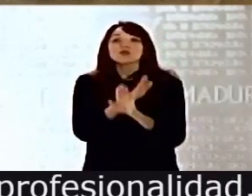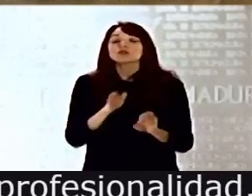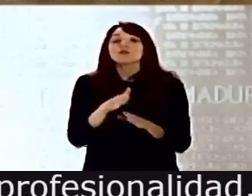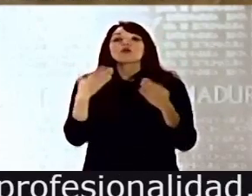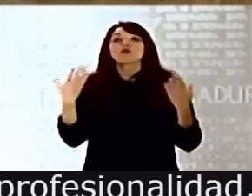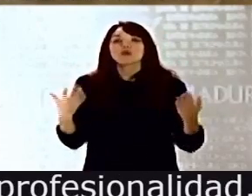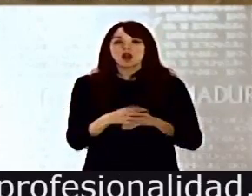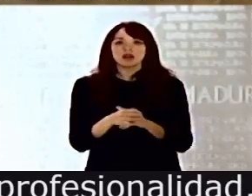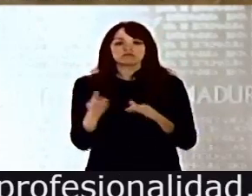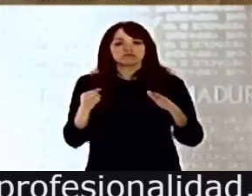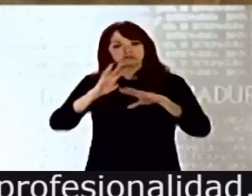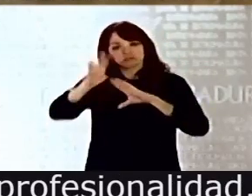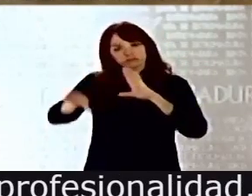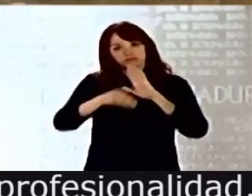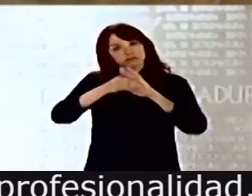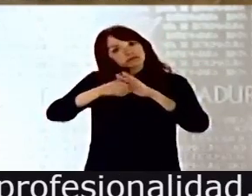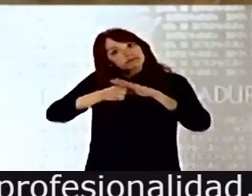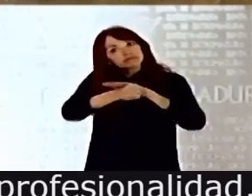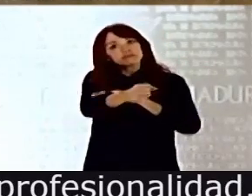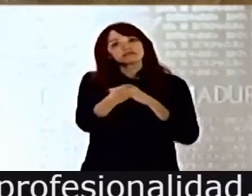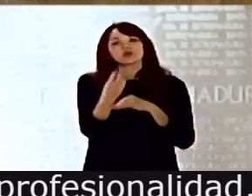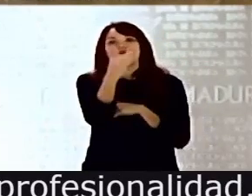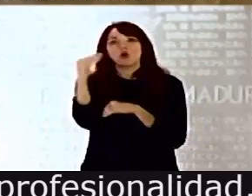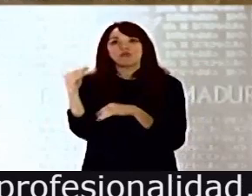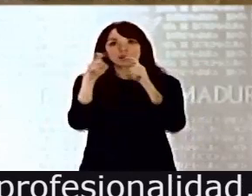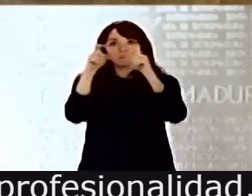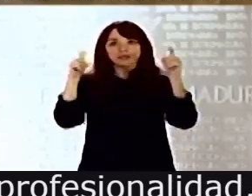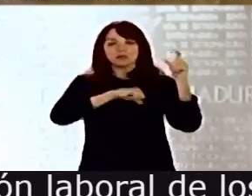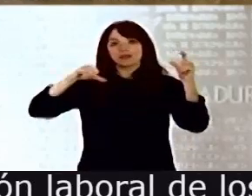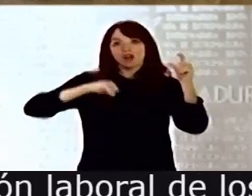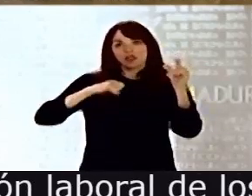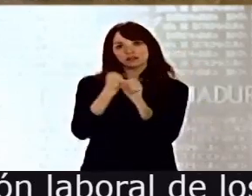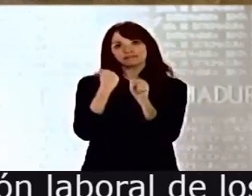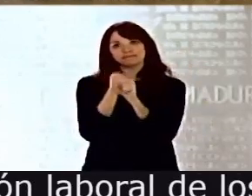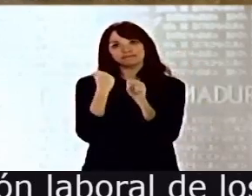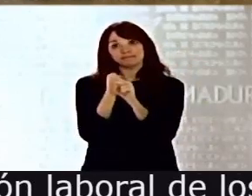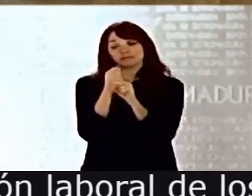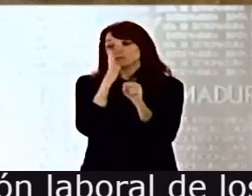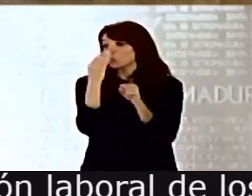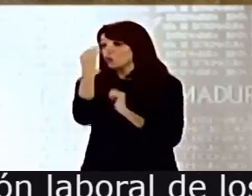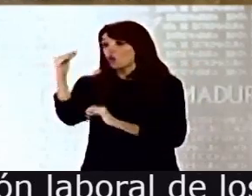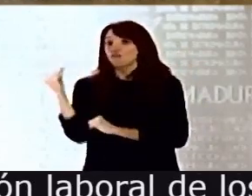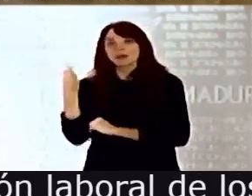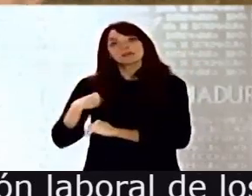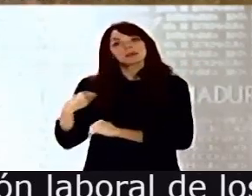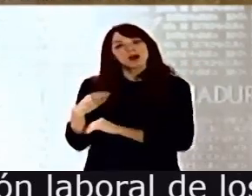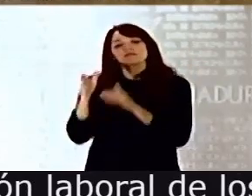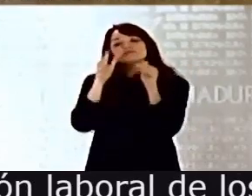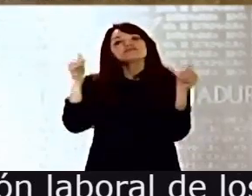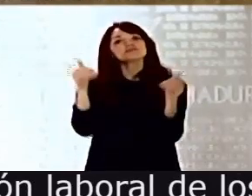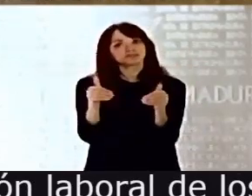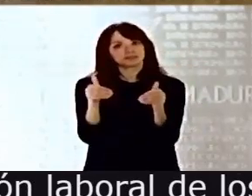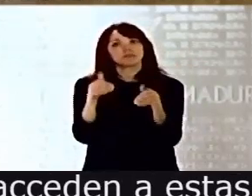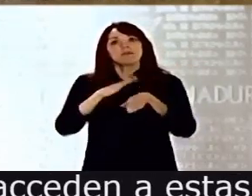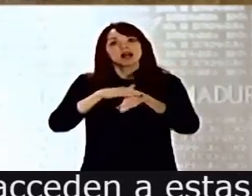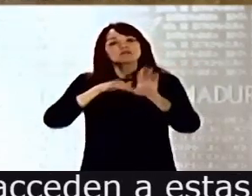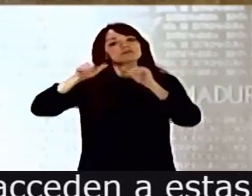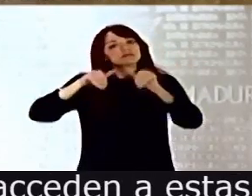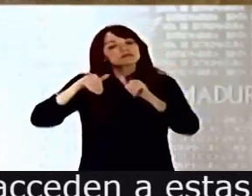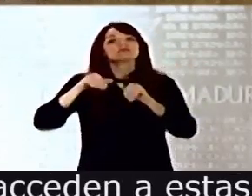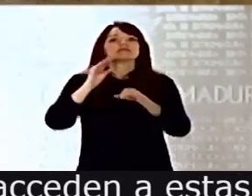inserción laboral de los jóvenes en las empresas privadas, que son quienes acceden a estas ayudas, a este programa de incentivación